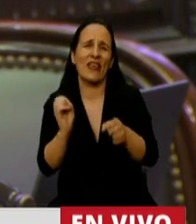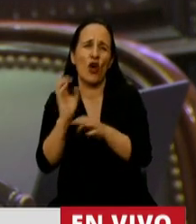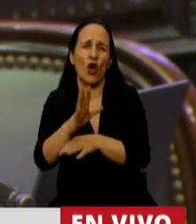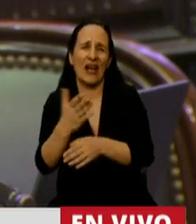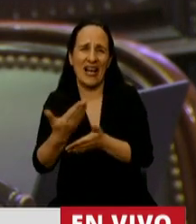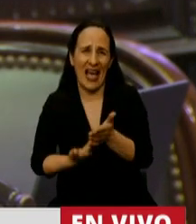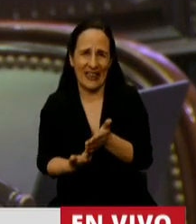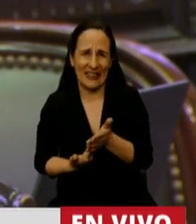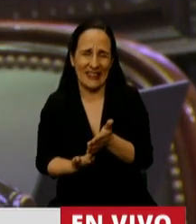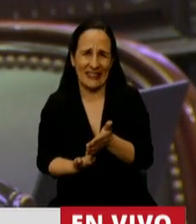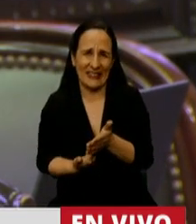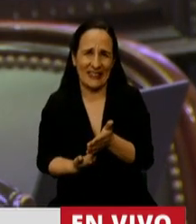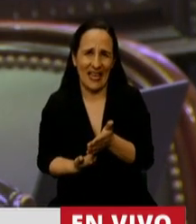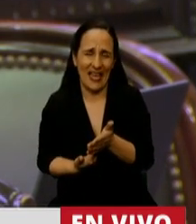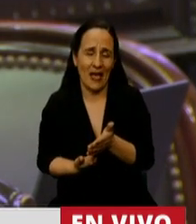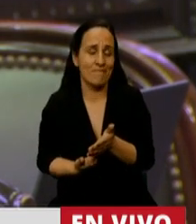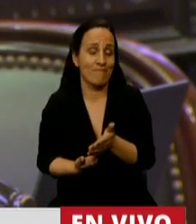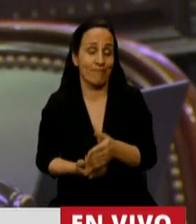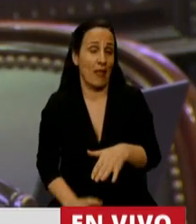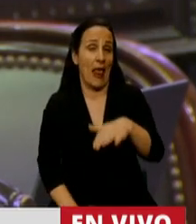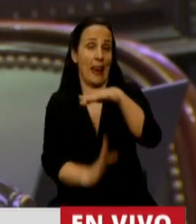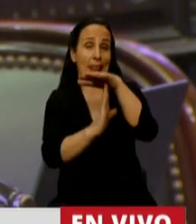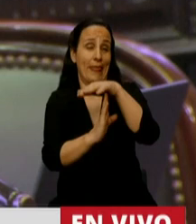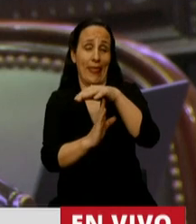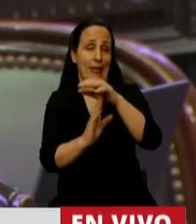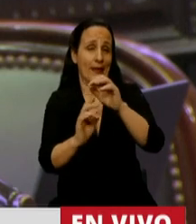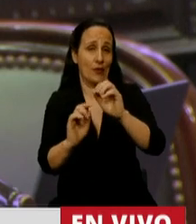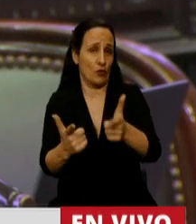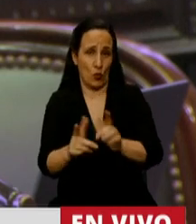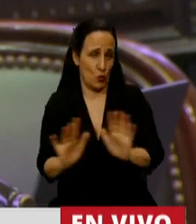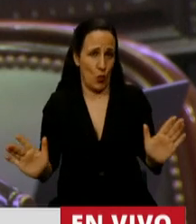ni siquiera tenemos líder de equipo